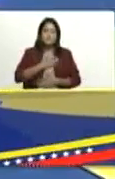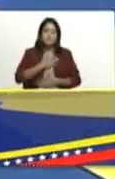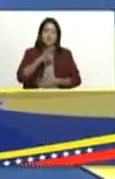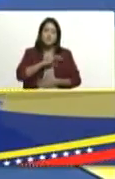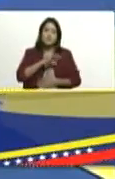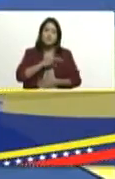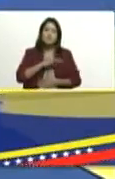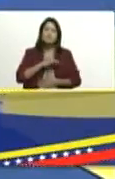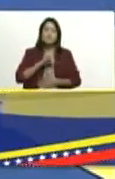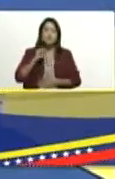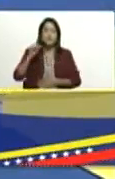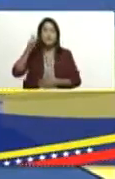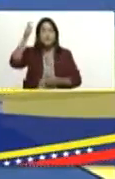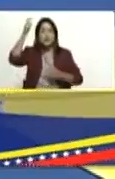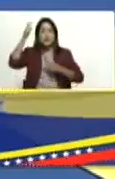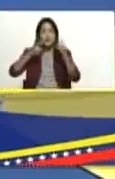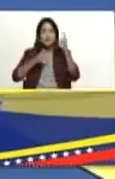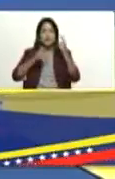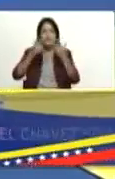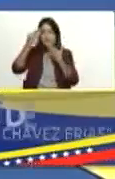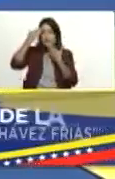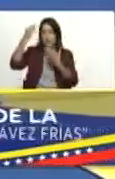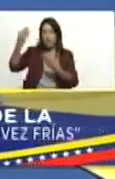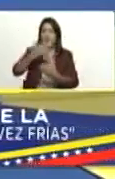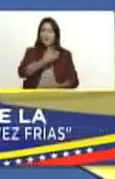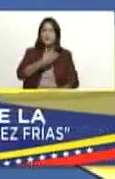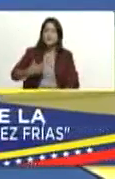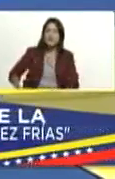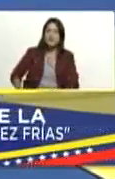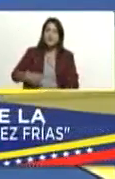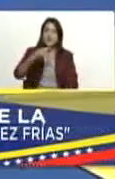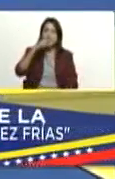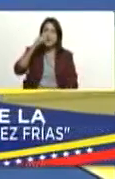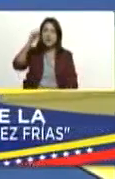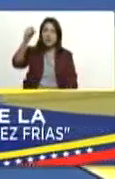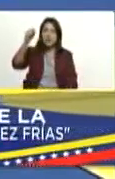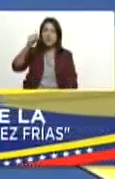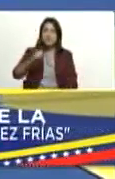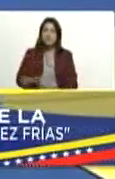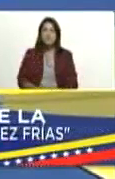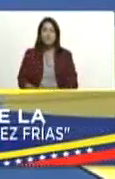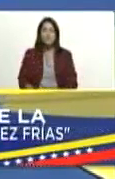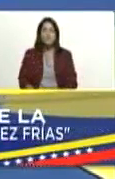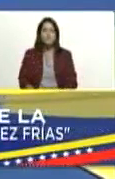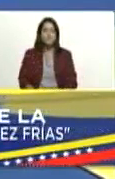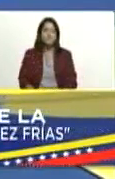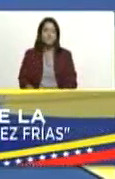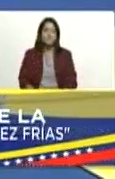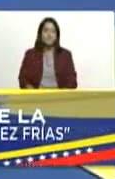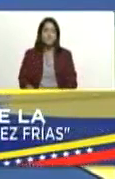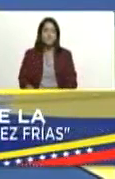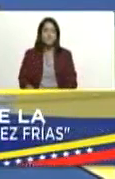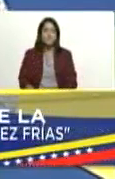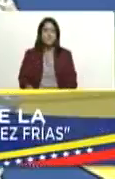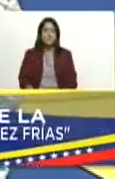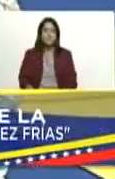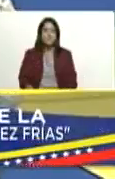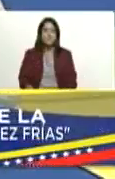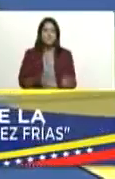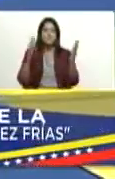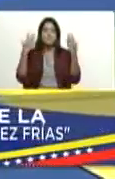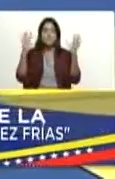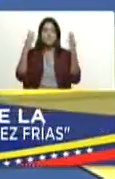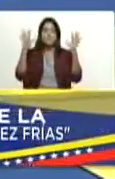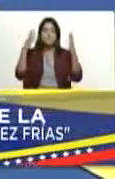a nuestro presidente de la República Bolivariana de Venezuela, Nicolás Maduro Moros.